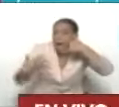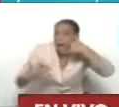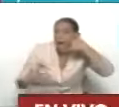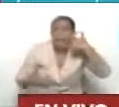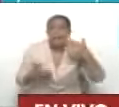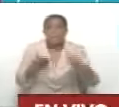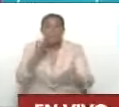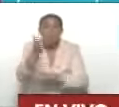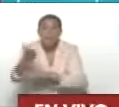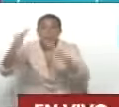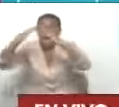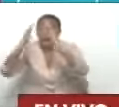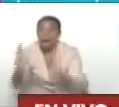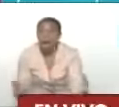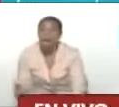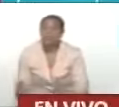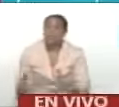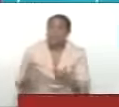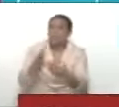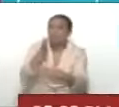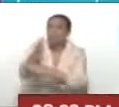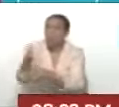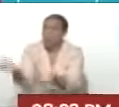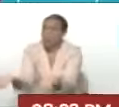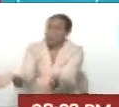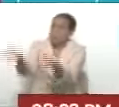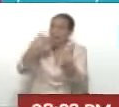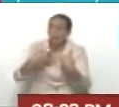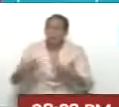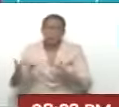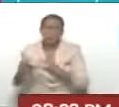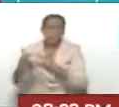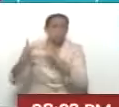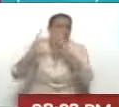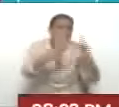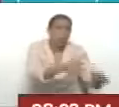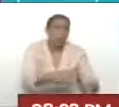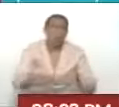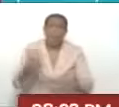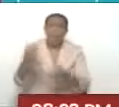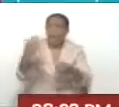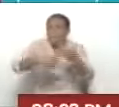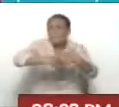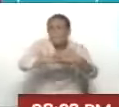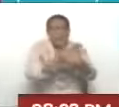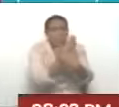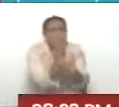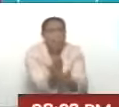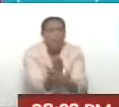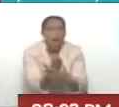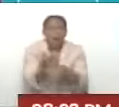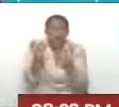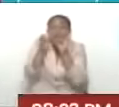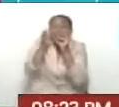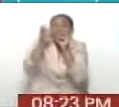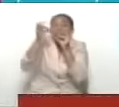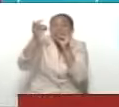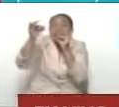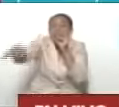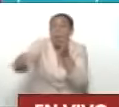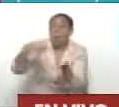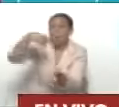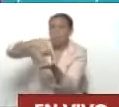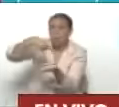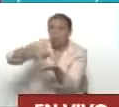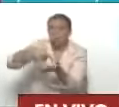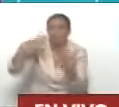las casas, hemos hecho traslados a la hora que sea, en la madrugada, en los sitios más recónditos